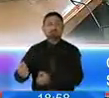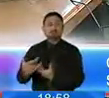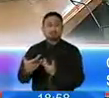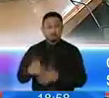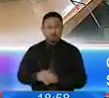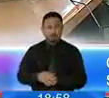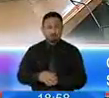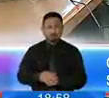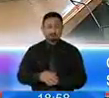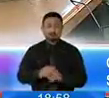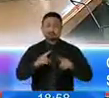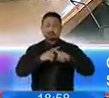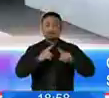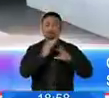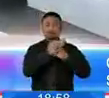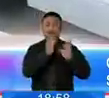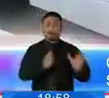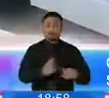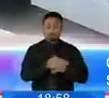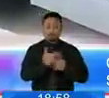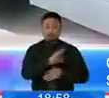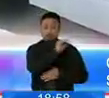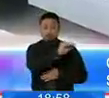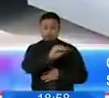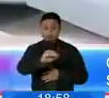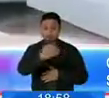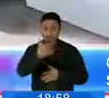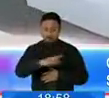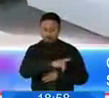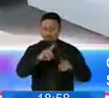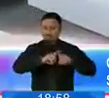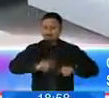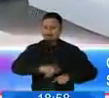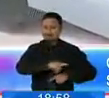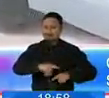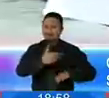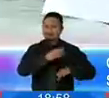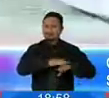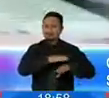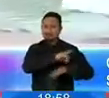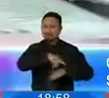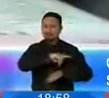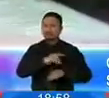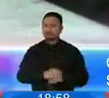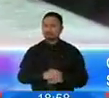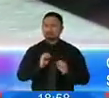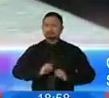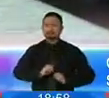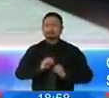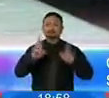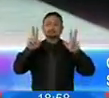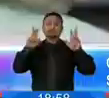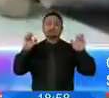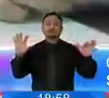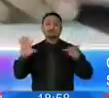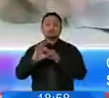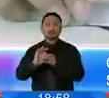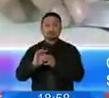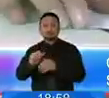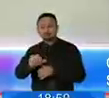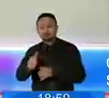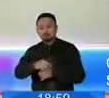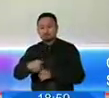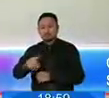sido notificados los exfuncionarios, se incluyen varias observaciones provisionales relacionadas, entre otras cosas, con